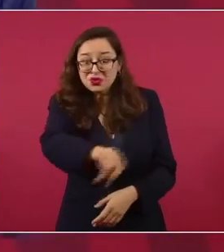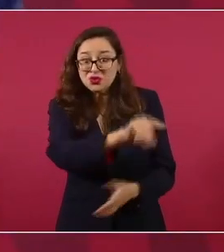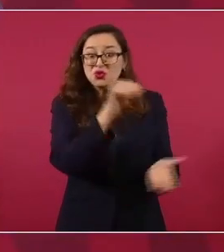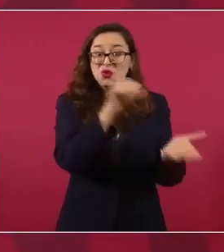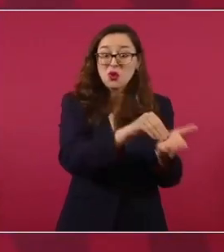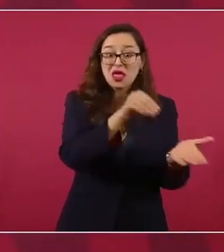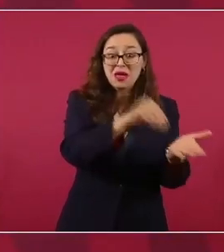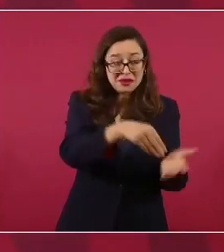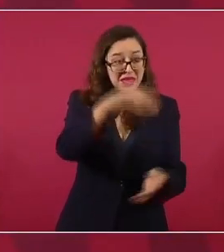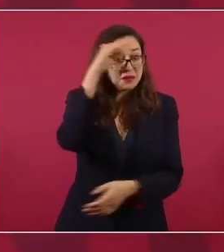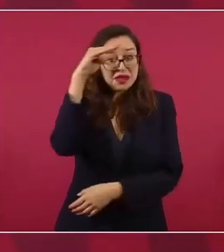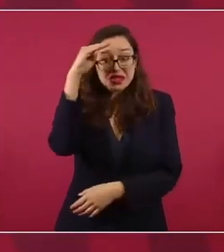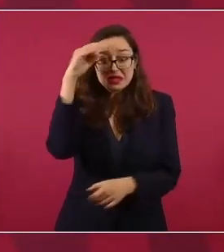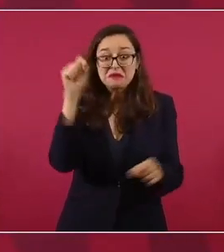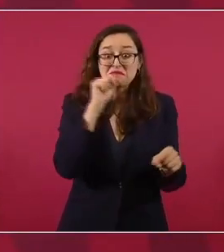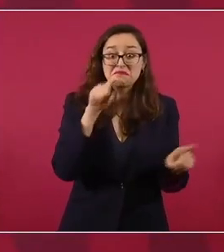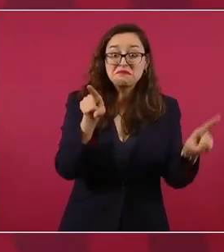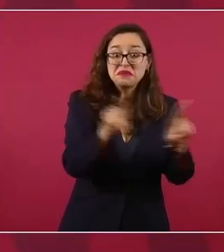¿Cómo